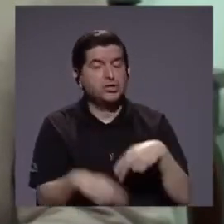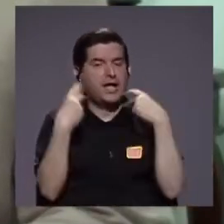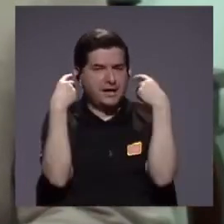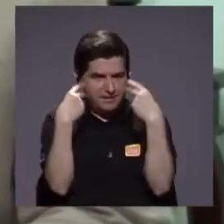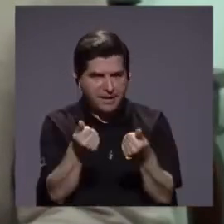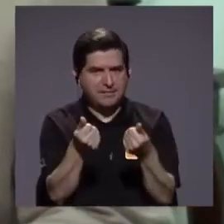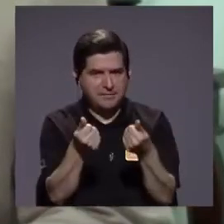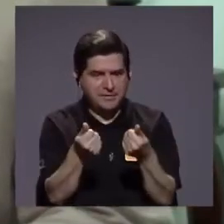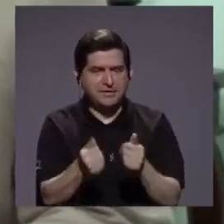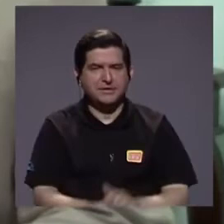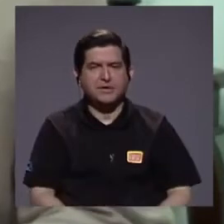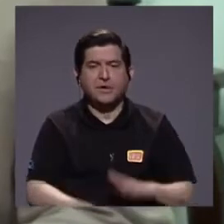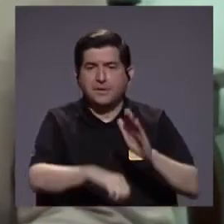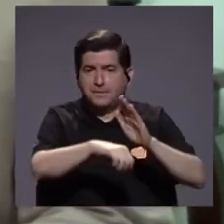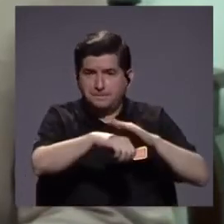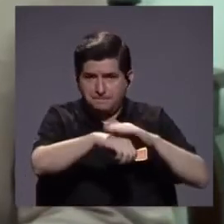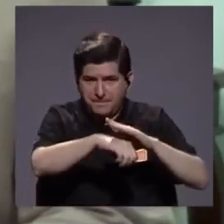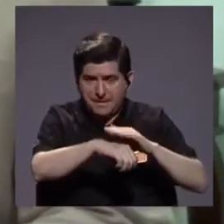expeditos, llegando